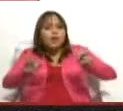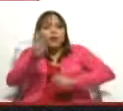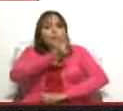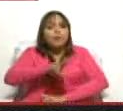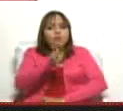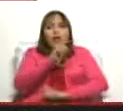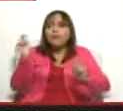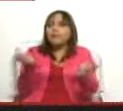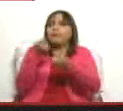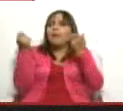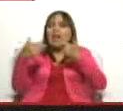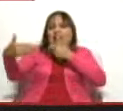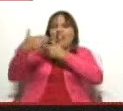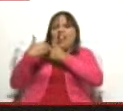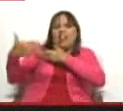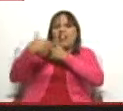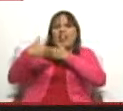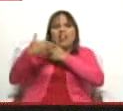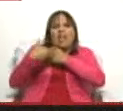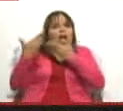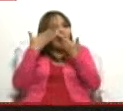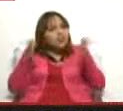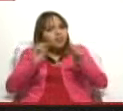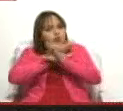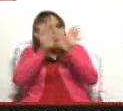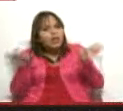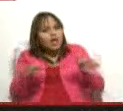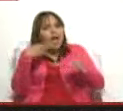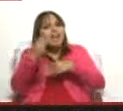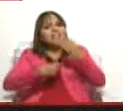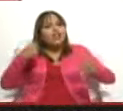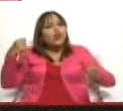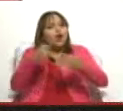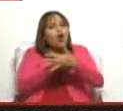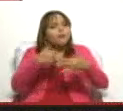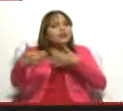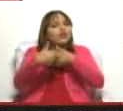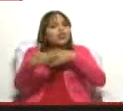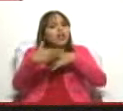para conspirar abiertamente y para dar golpes de Estado.